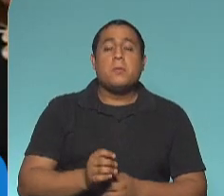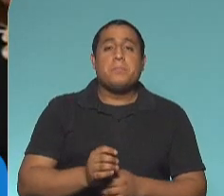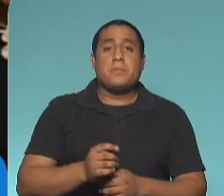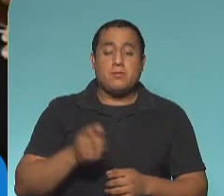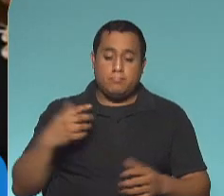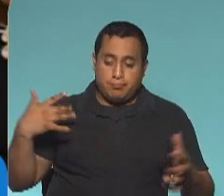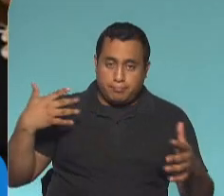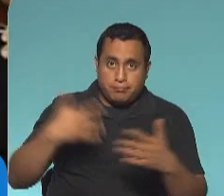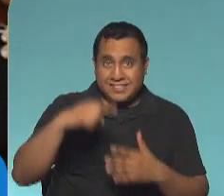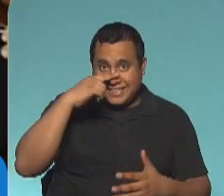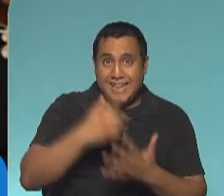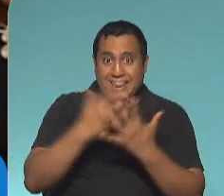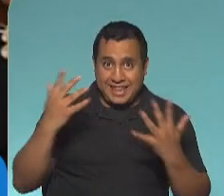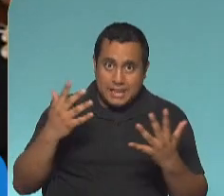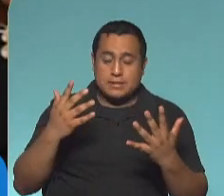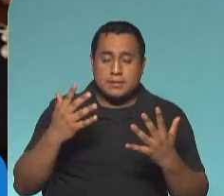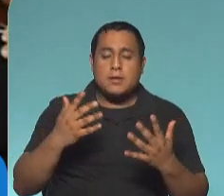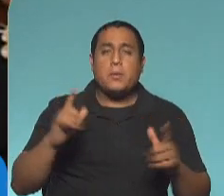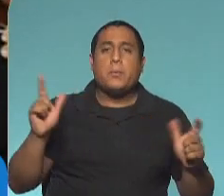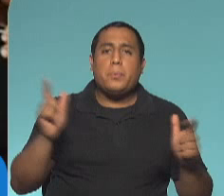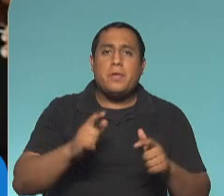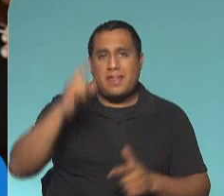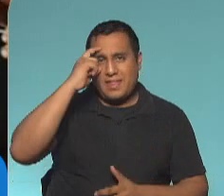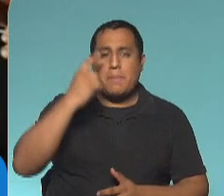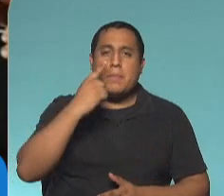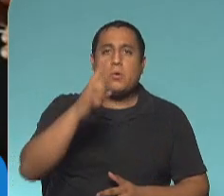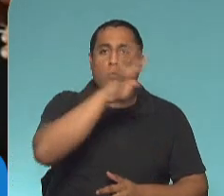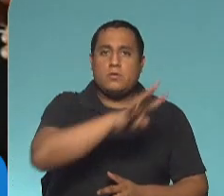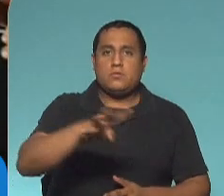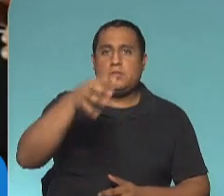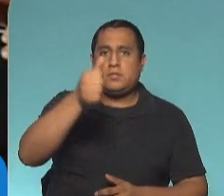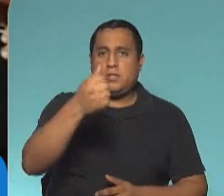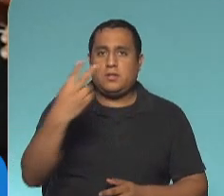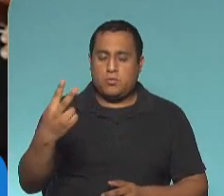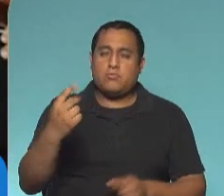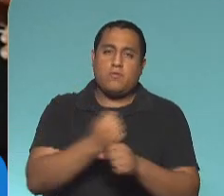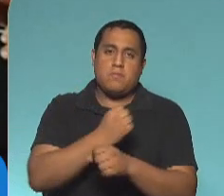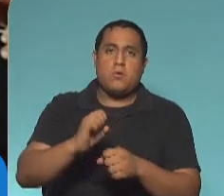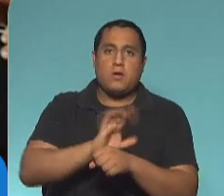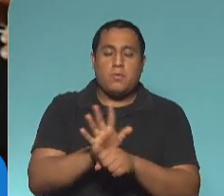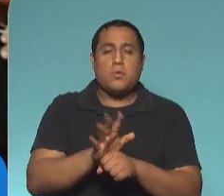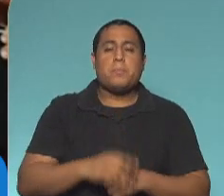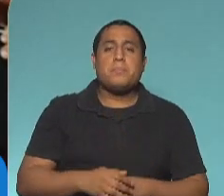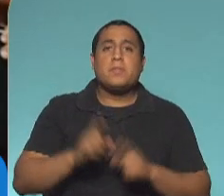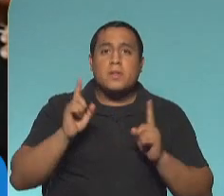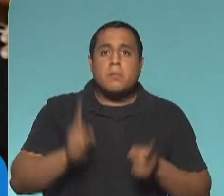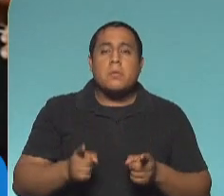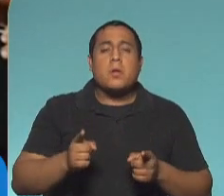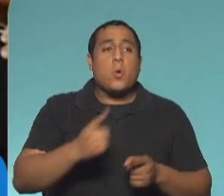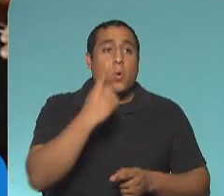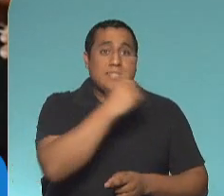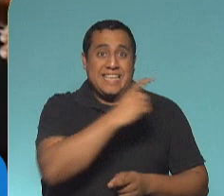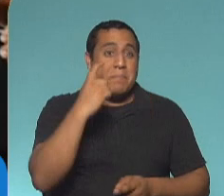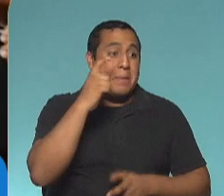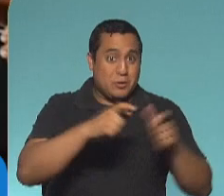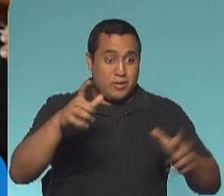casos diarios en los últimos 7 días desciende a 10.462. Y la tasa de incidencia, la cantidad de casos cada